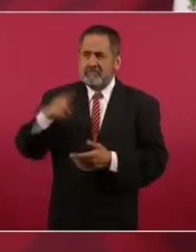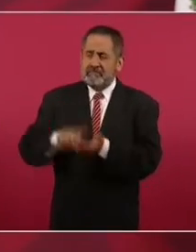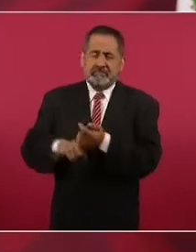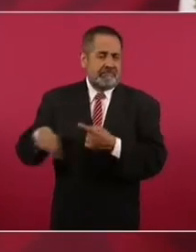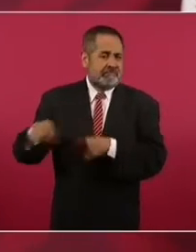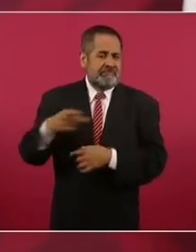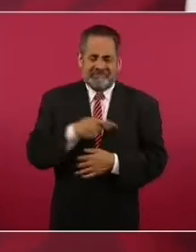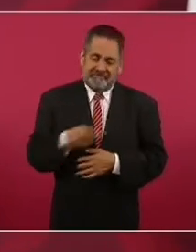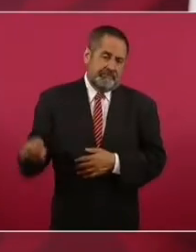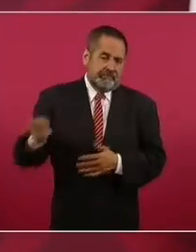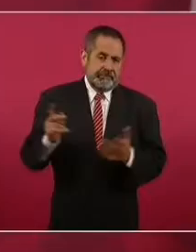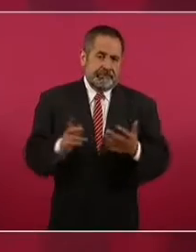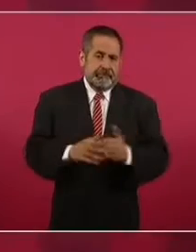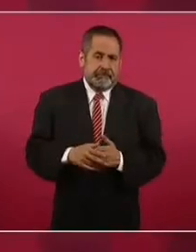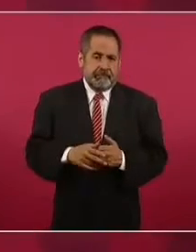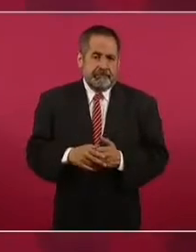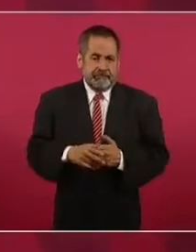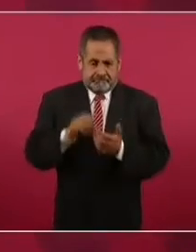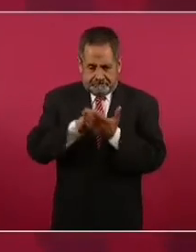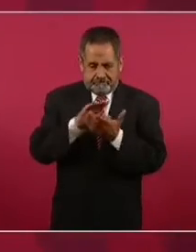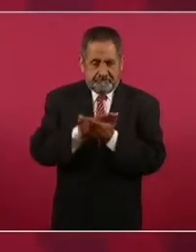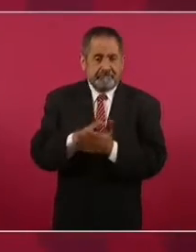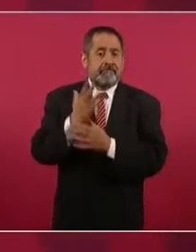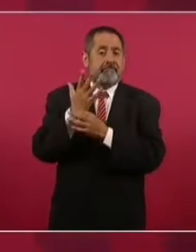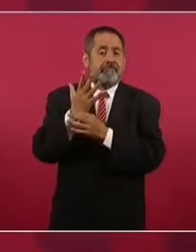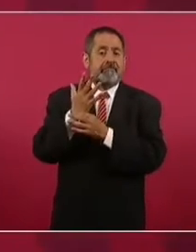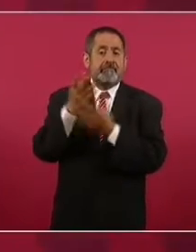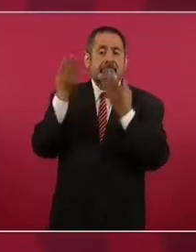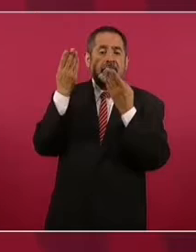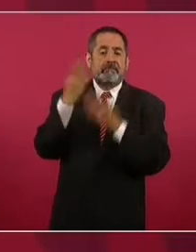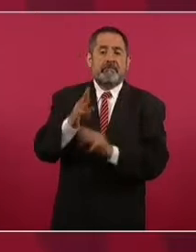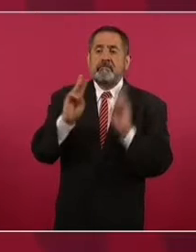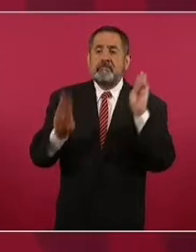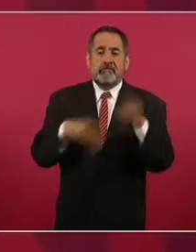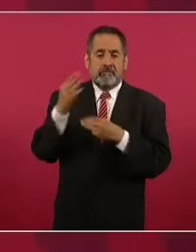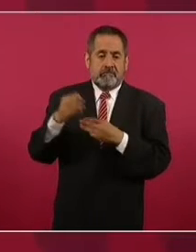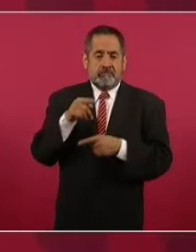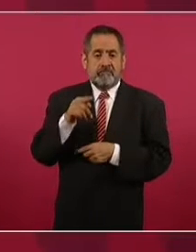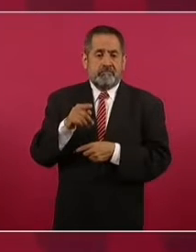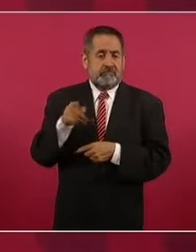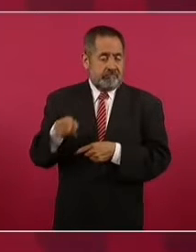a la mayoría del pueblo, con datos del Banco Mundial,